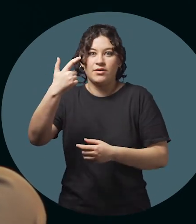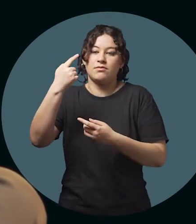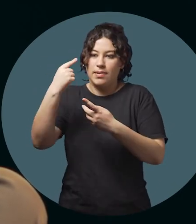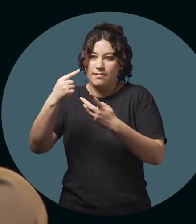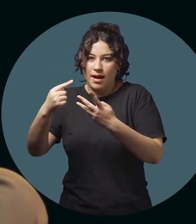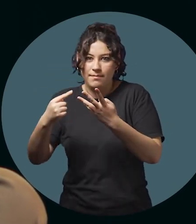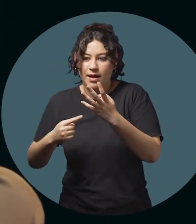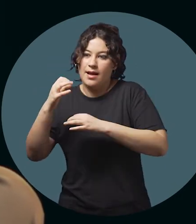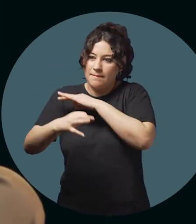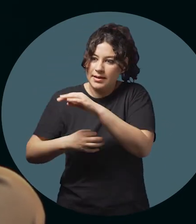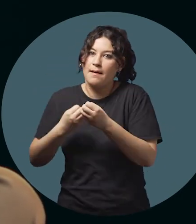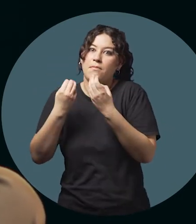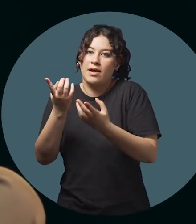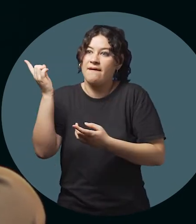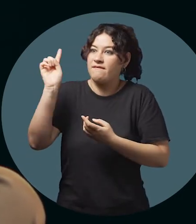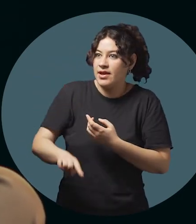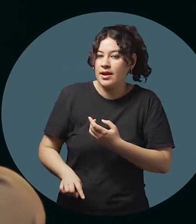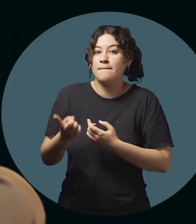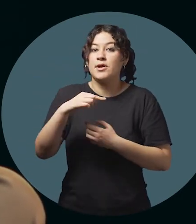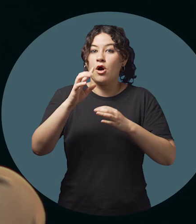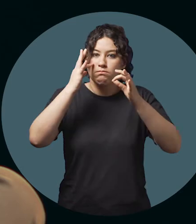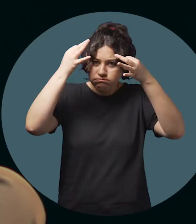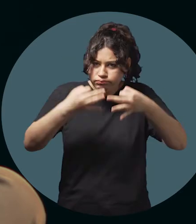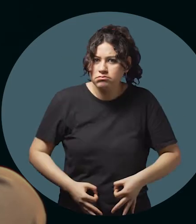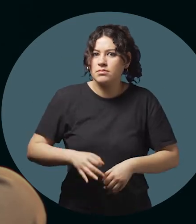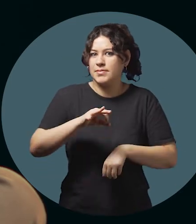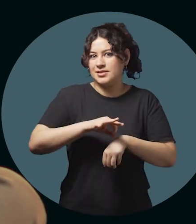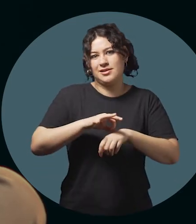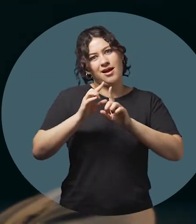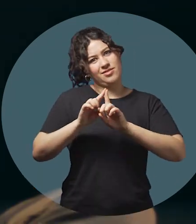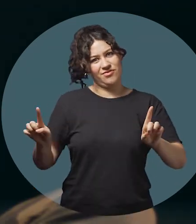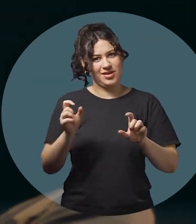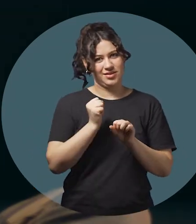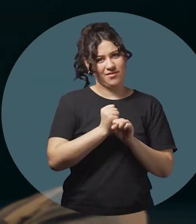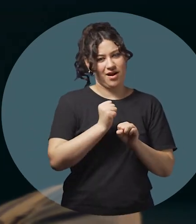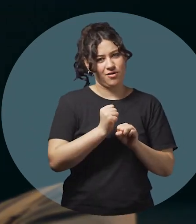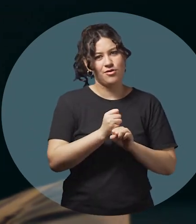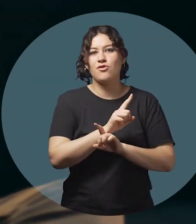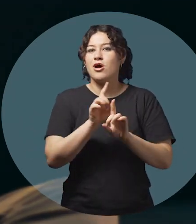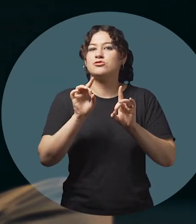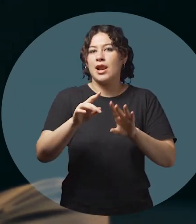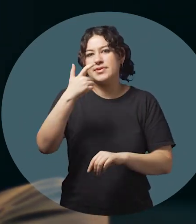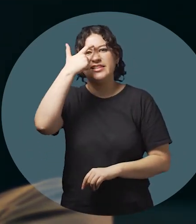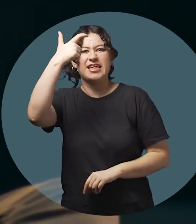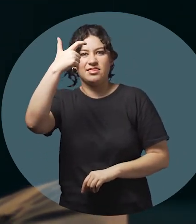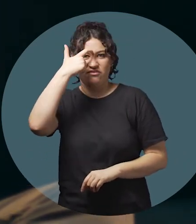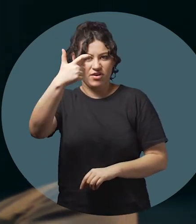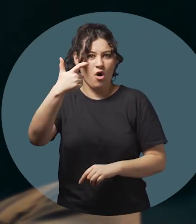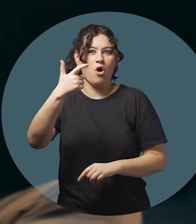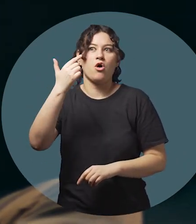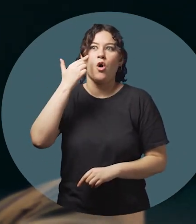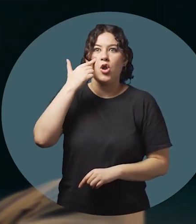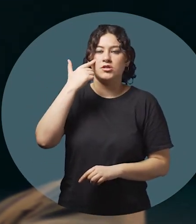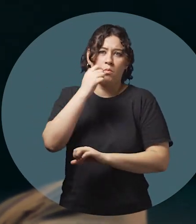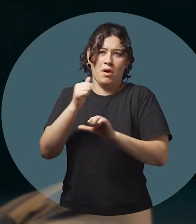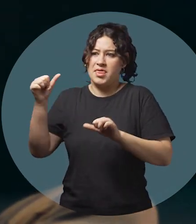cuales hacemos las cosas, ejercer la medicina es otra cosa, no es solamente ejercer ciencia. Ejercer ciencia